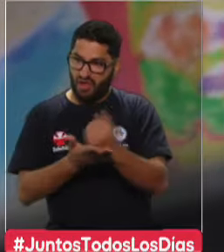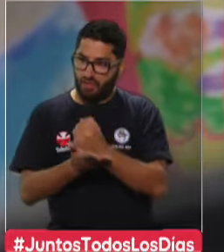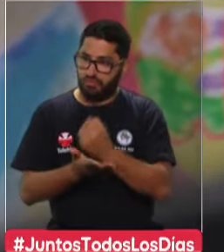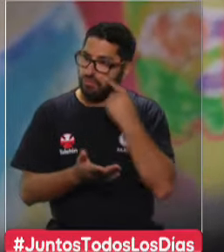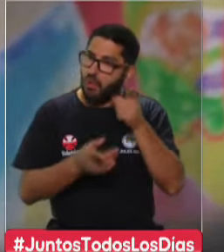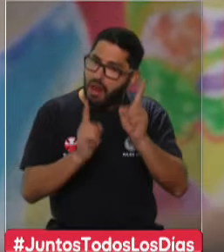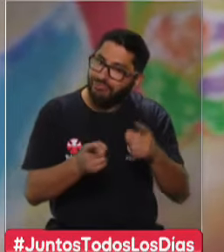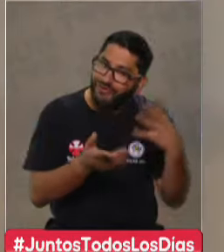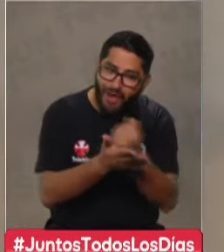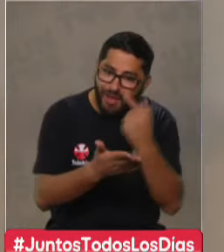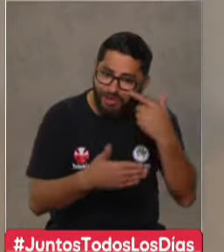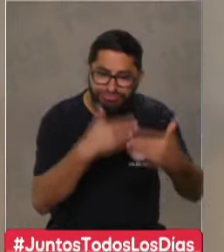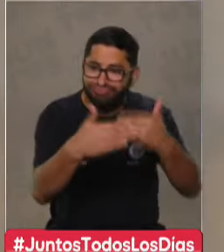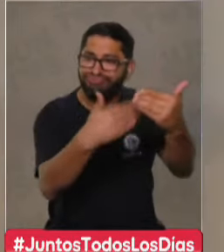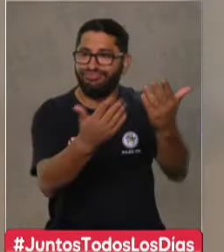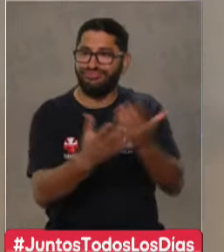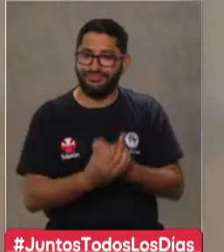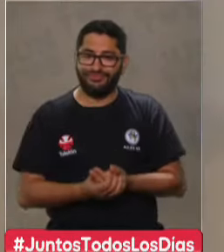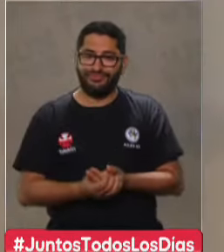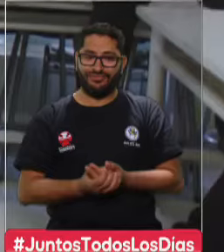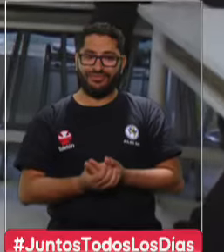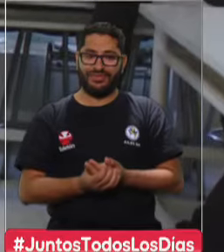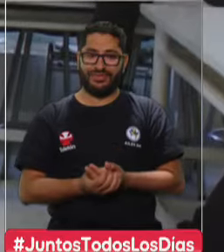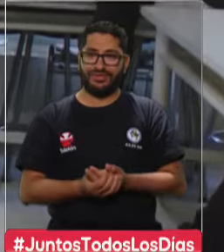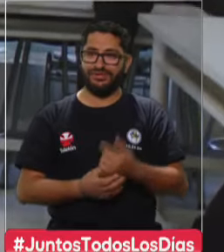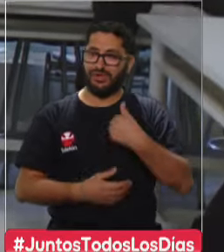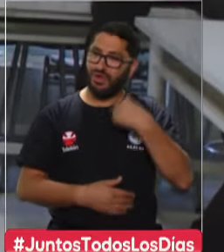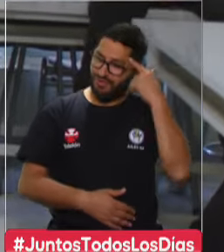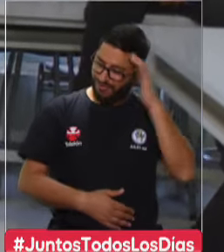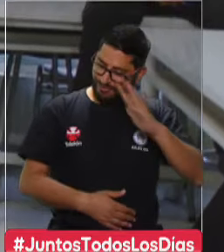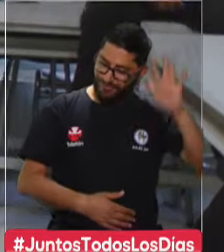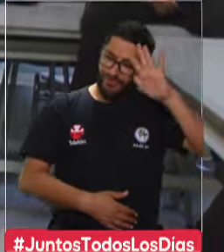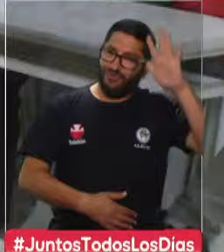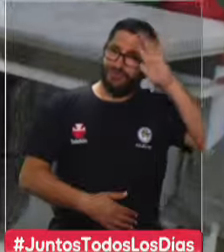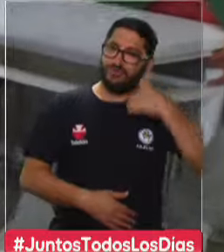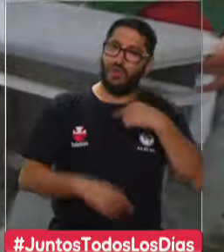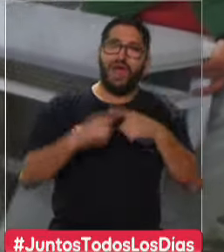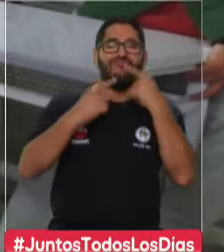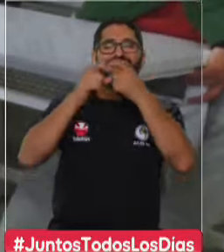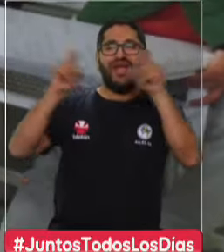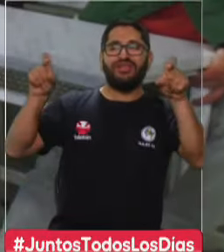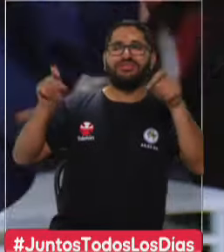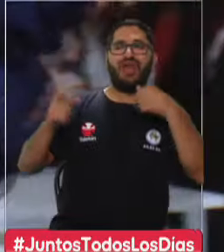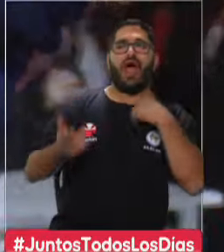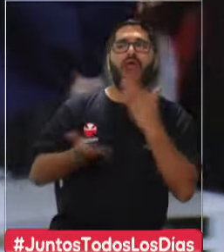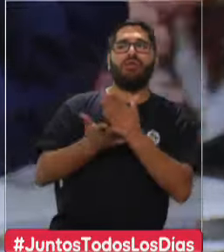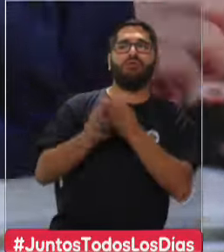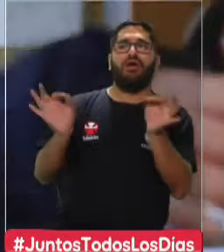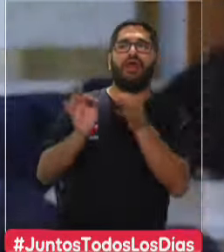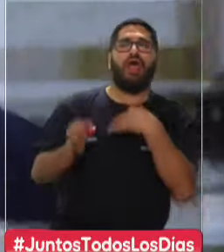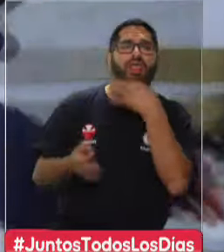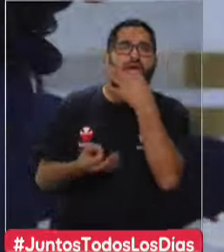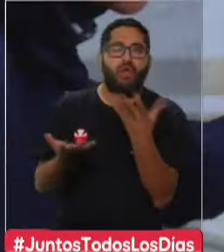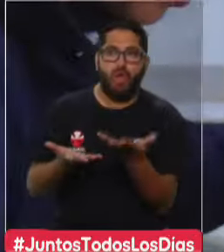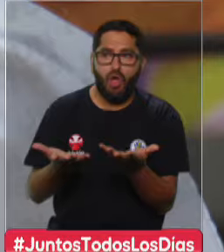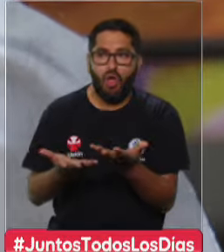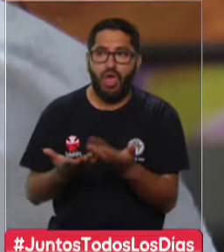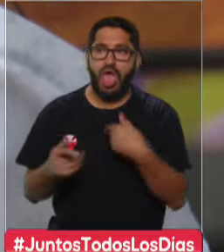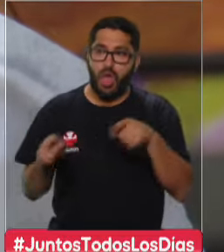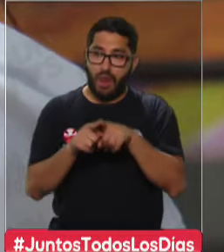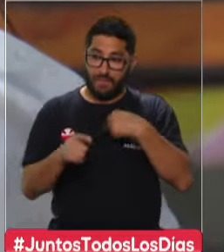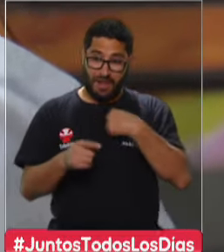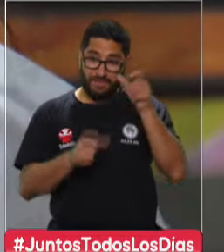cae. Hay una frase que yo ocupo siempre, en clase. Es como un poco mi lema, ¿no? Y ha sido el consejo también que le he dado a mis